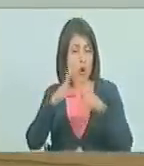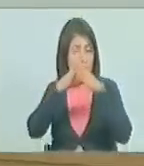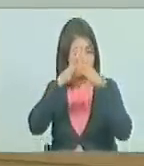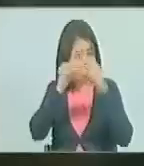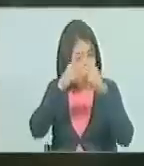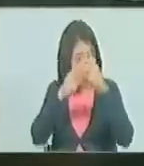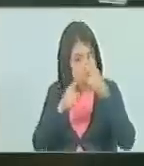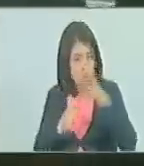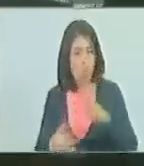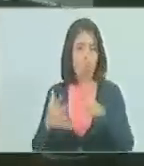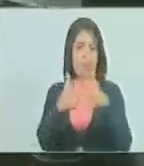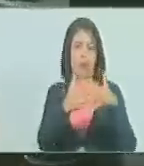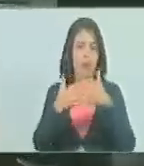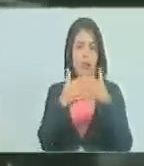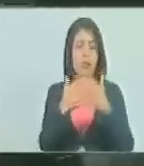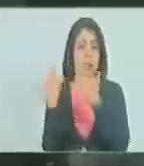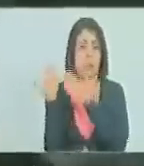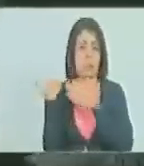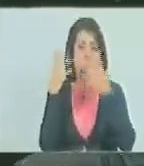que investigarlo.